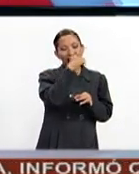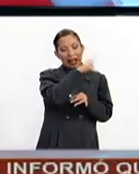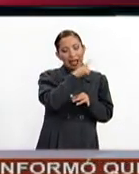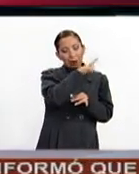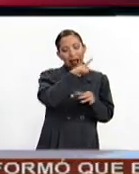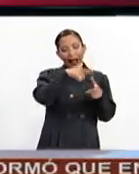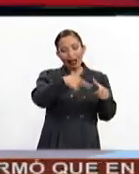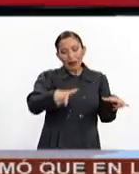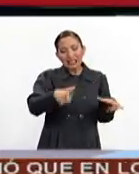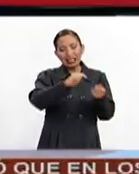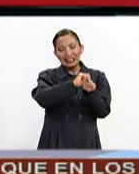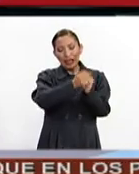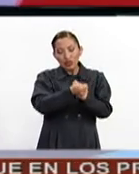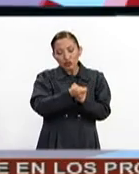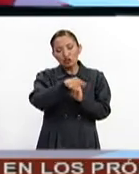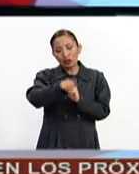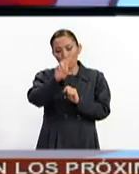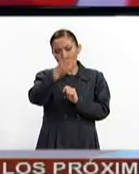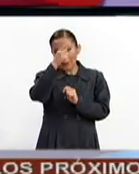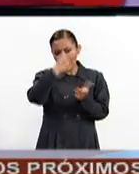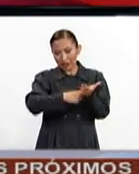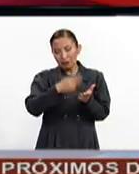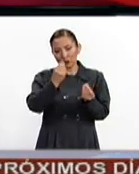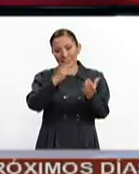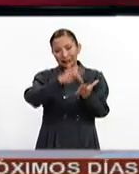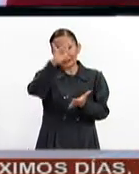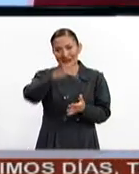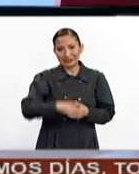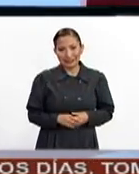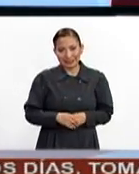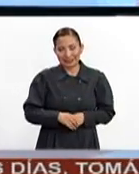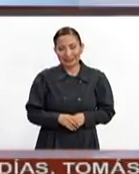Lenguas, Lingüística y Traducción de la UNAM. Muchísimas gracias.